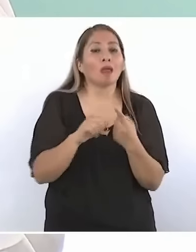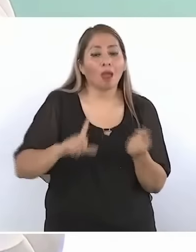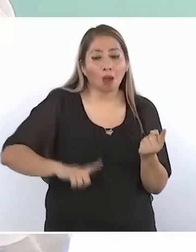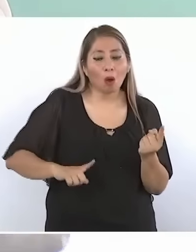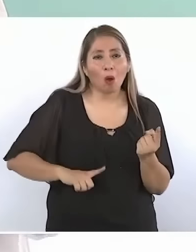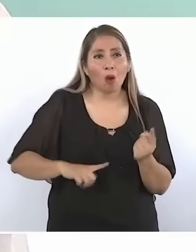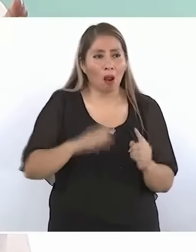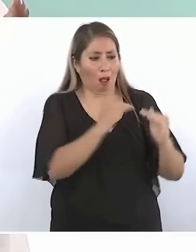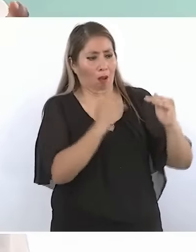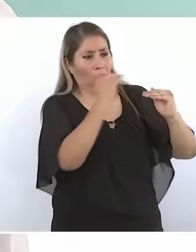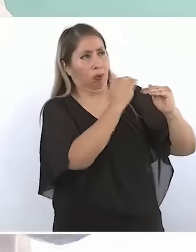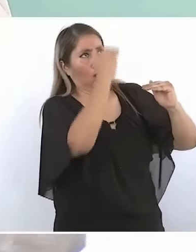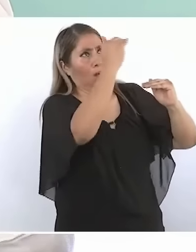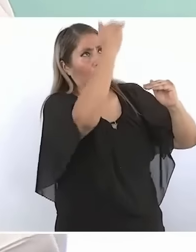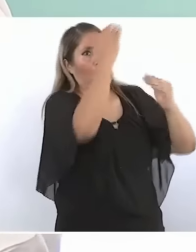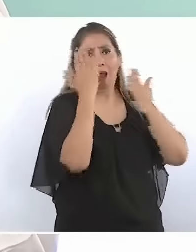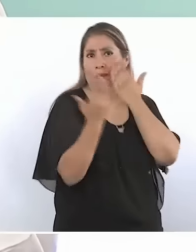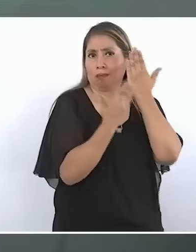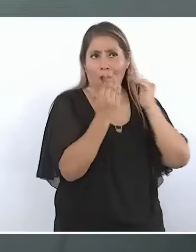México. ¡Qué nivel!